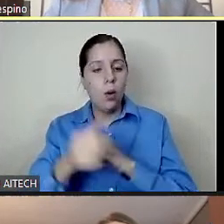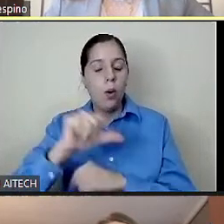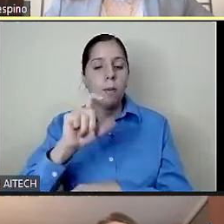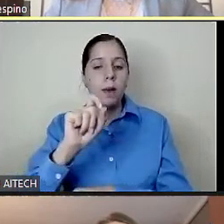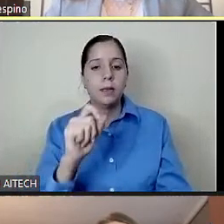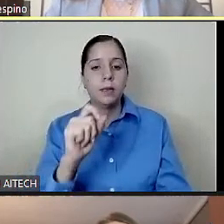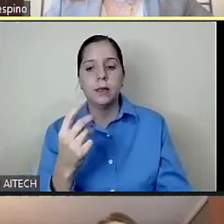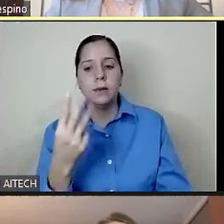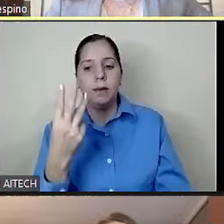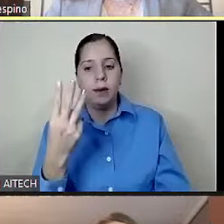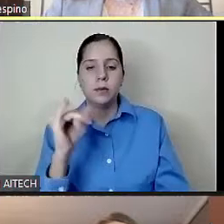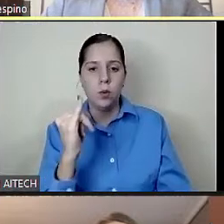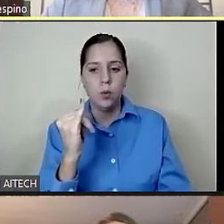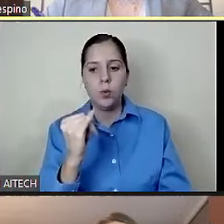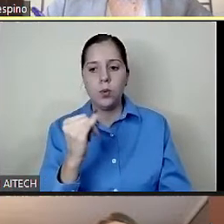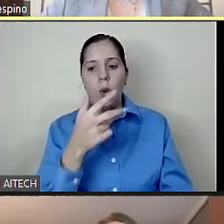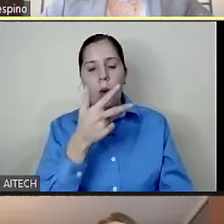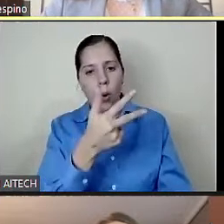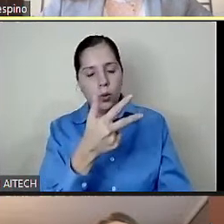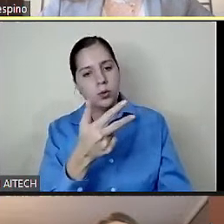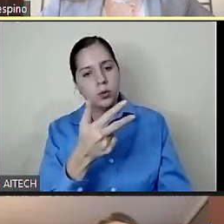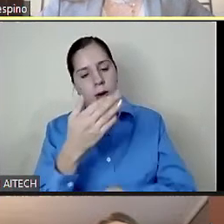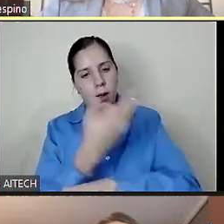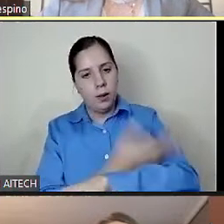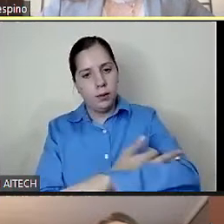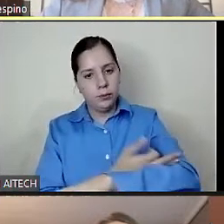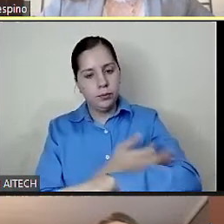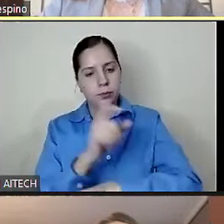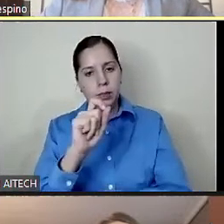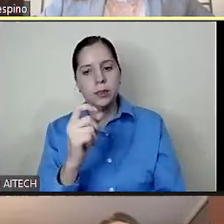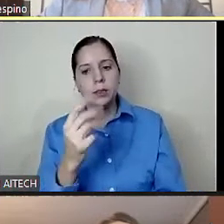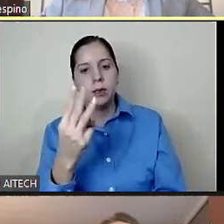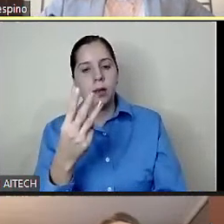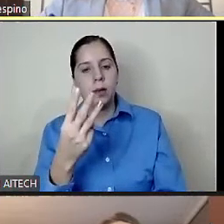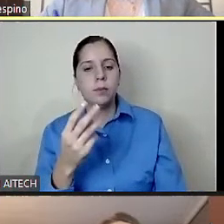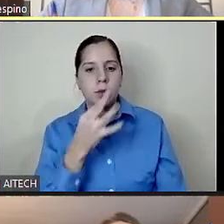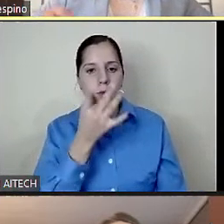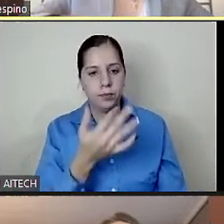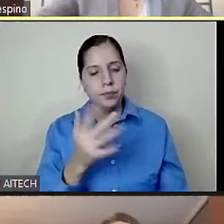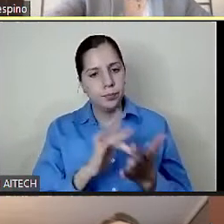tarde con 28 minutos. Les doy las gracias y que tengan todas y todos muy